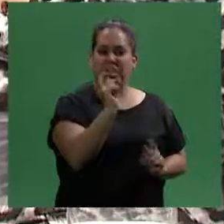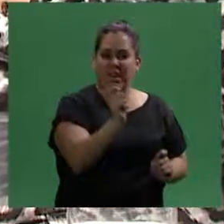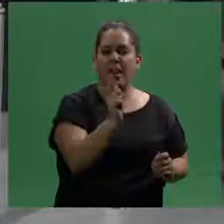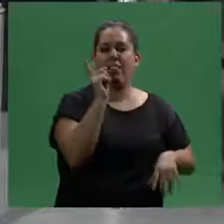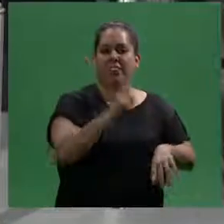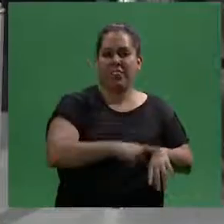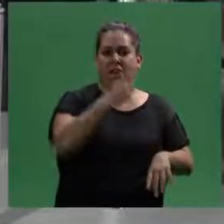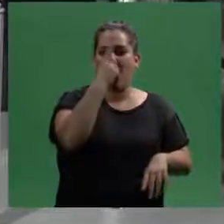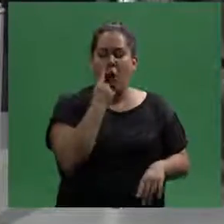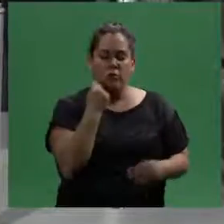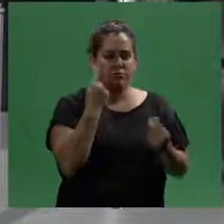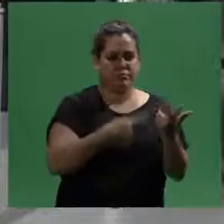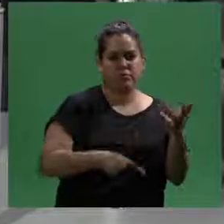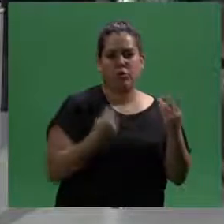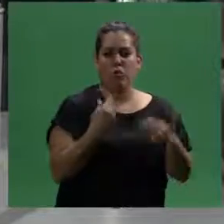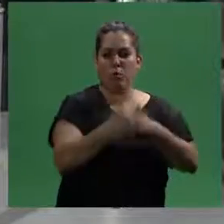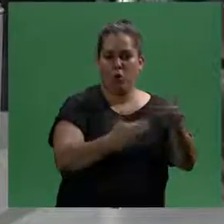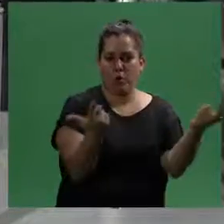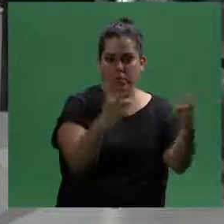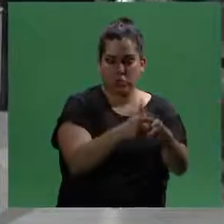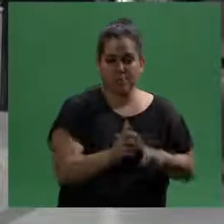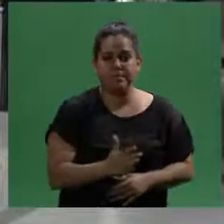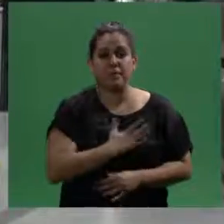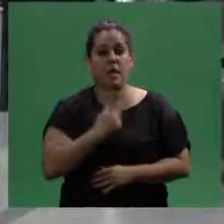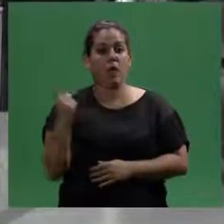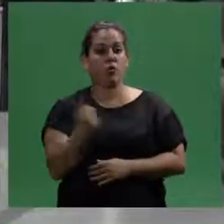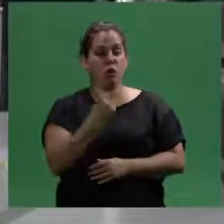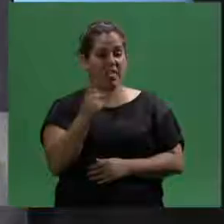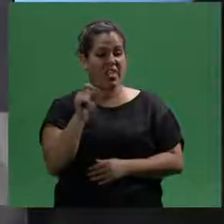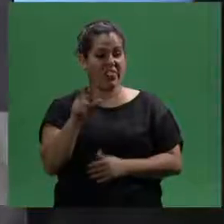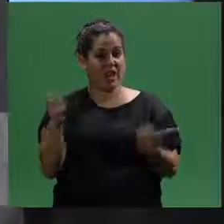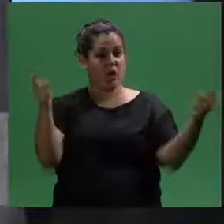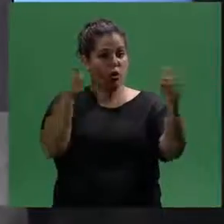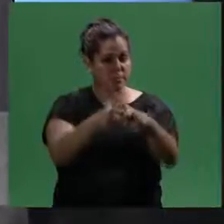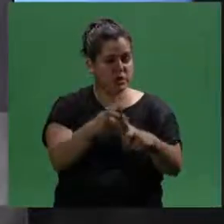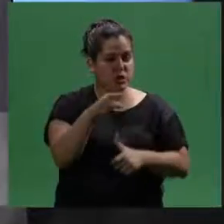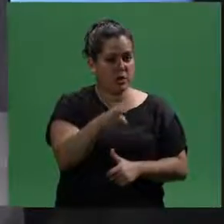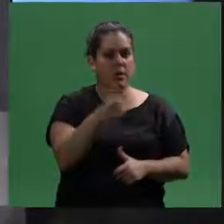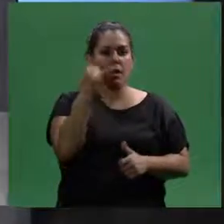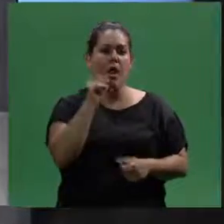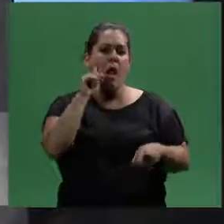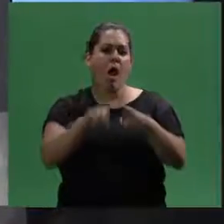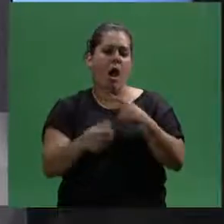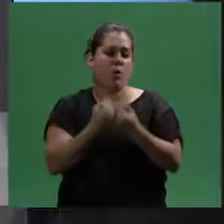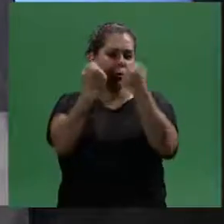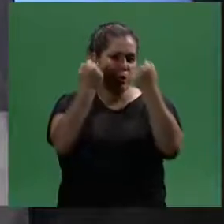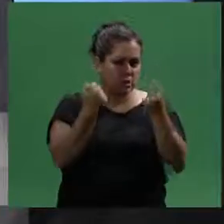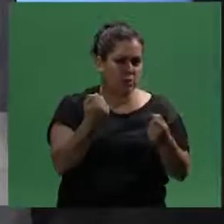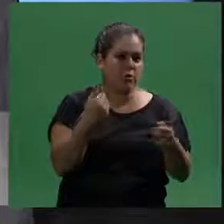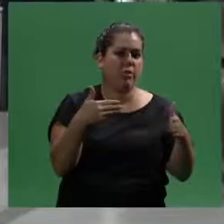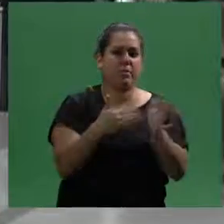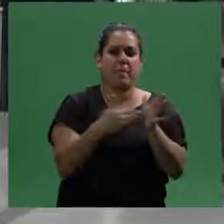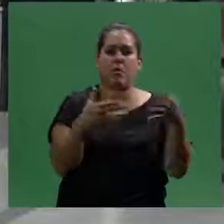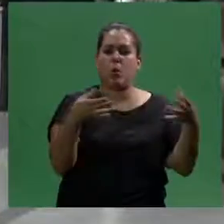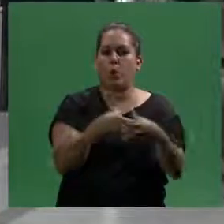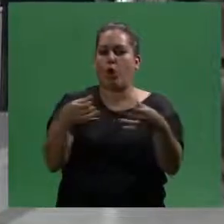hora de funcionamiento de la comisión. Las autoridades de las comisiones, hay acuerdos políticos entre los